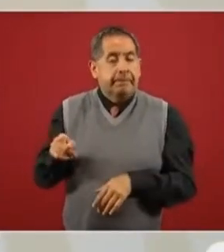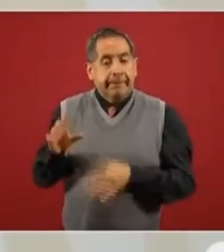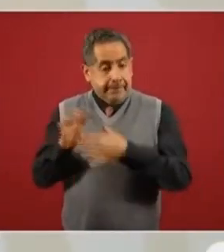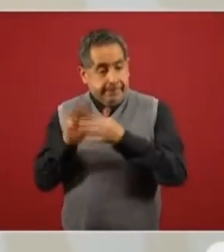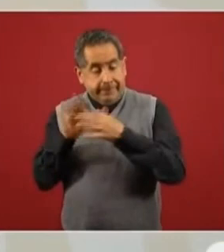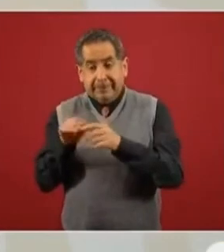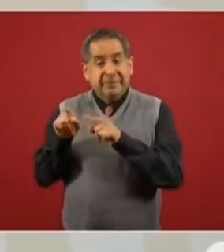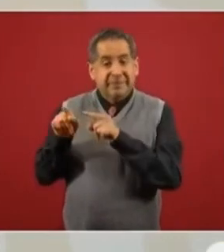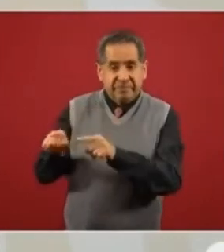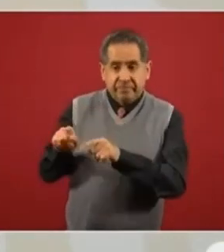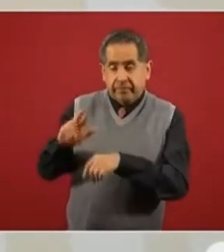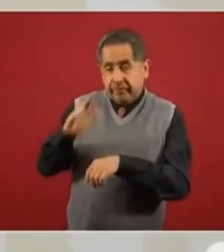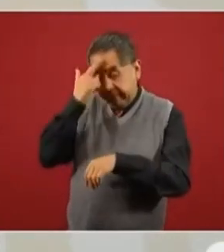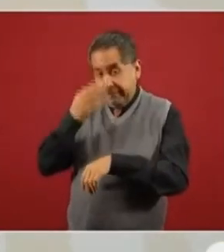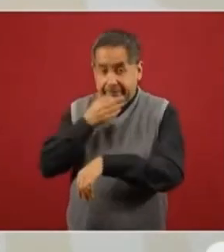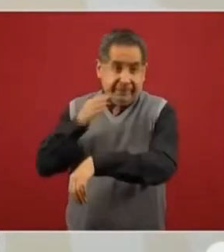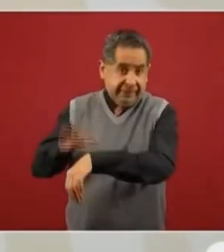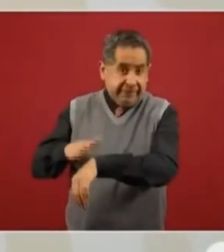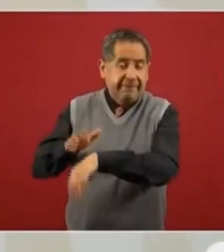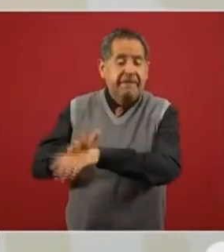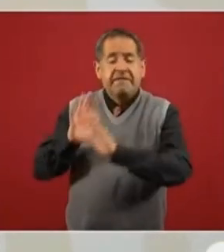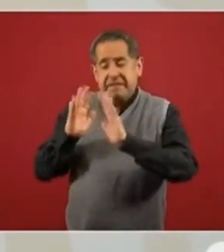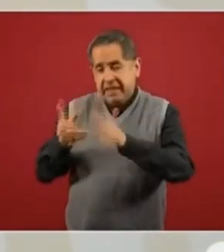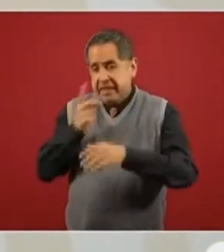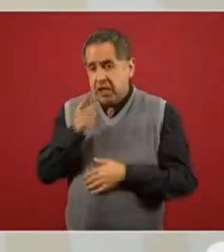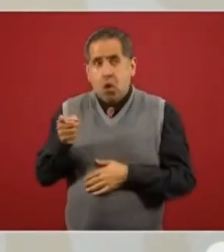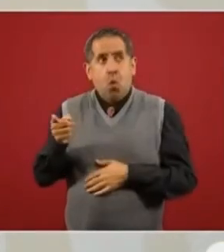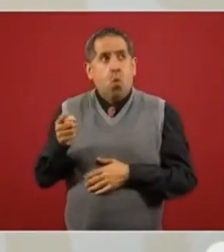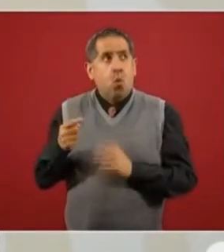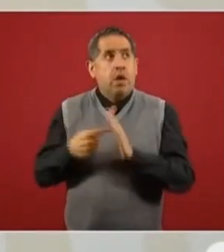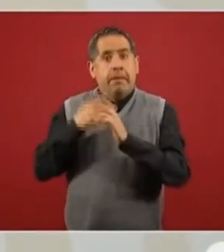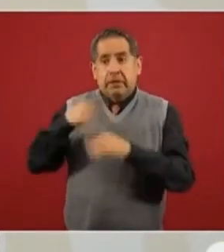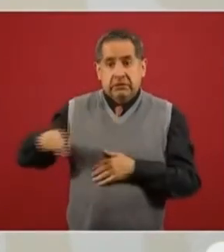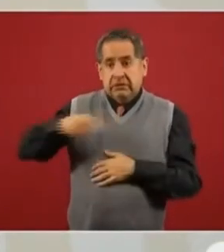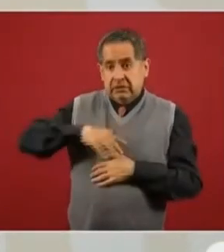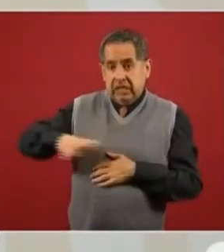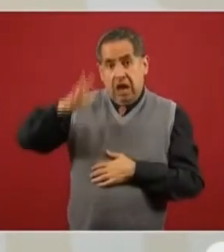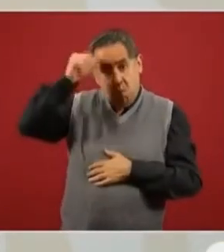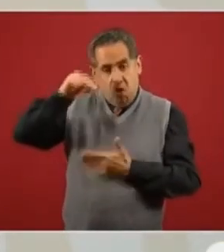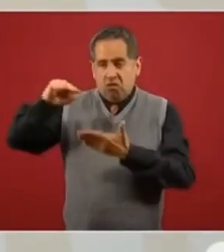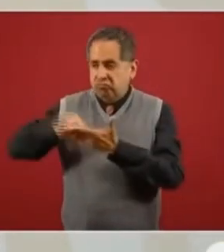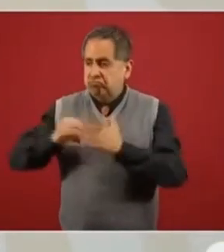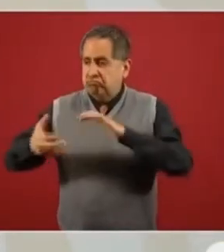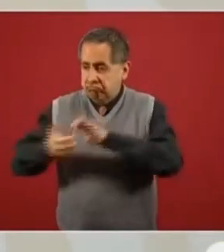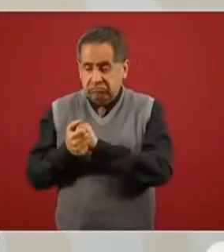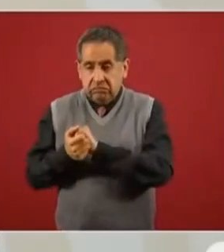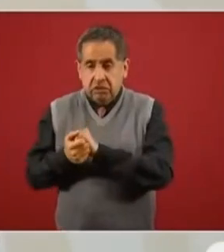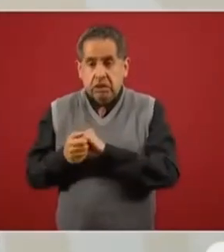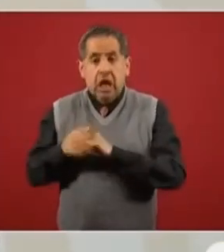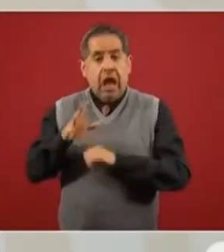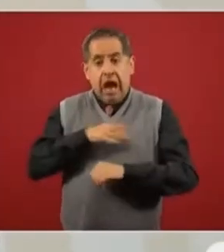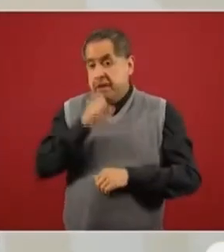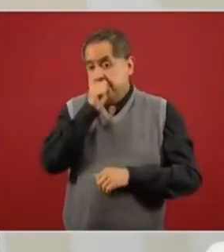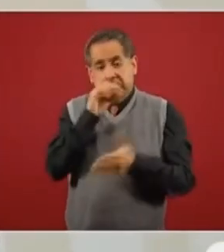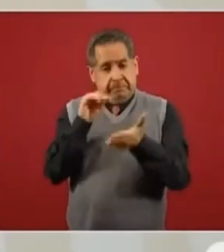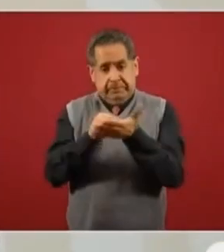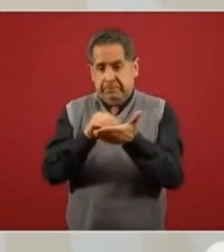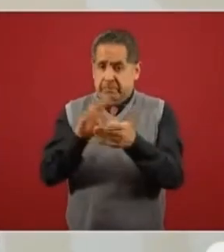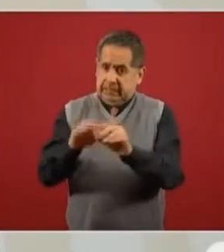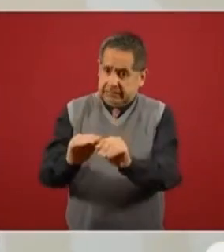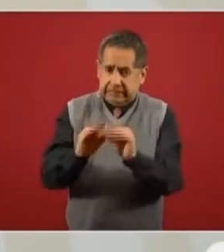Y recordarán que incluso en uno de los primeros acuerdos secretariales respecto a la emergencia, hay una cláusula